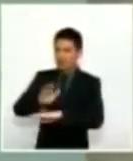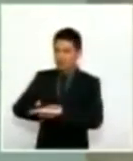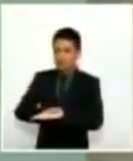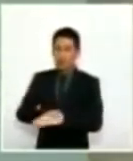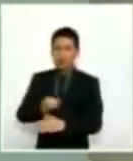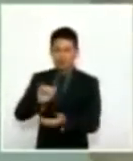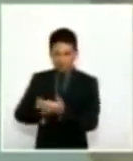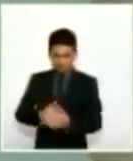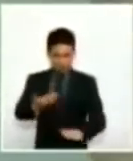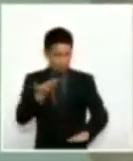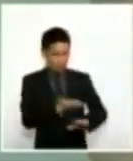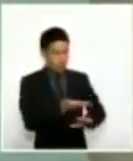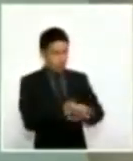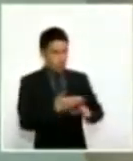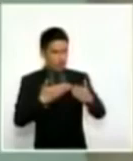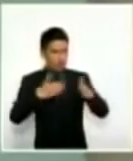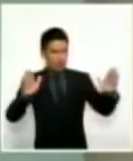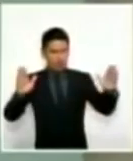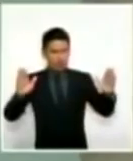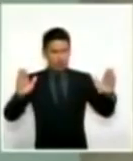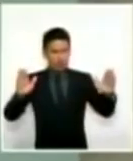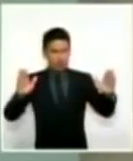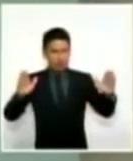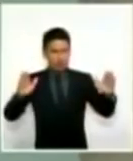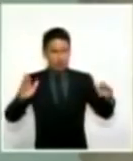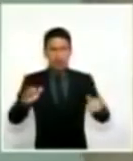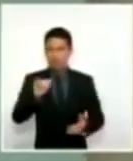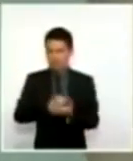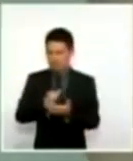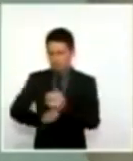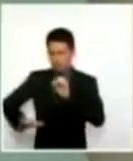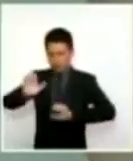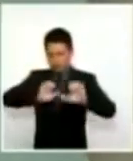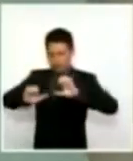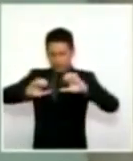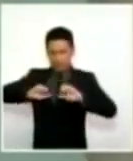han planteado abiertamente la defensa de los